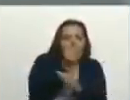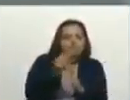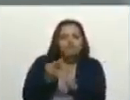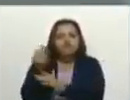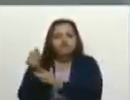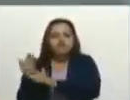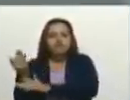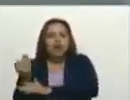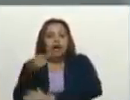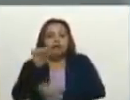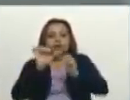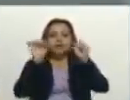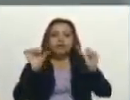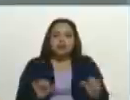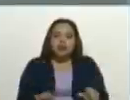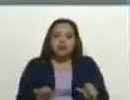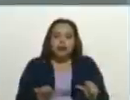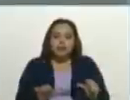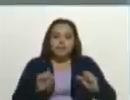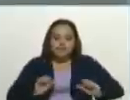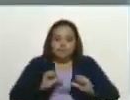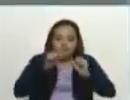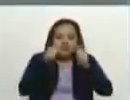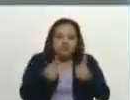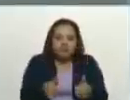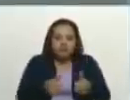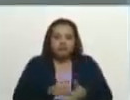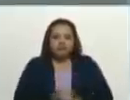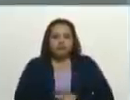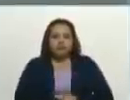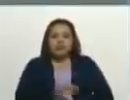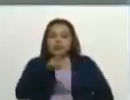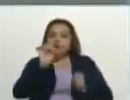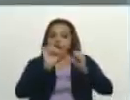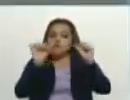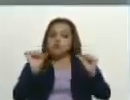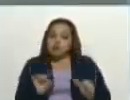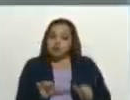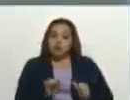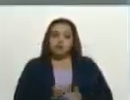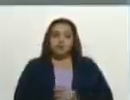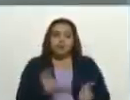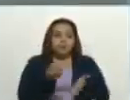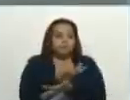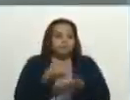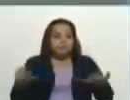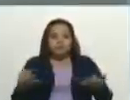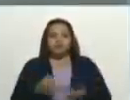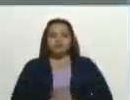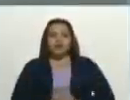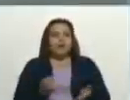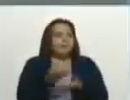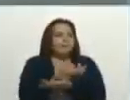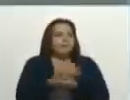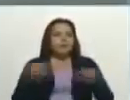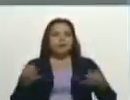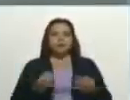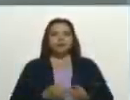Y ese sistema que está creado es un sistema maravilloso,